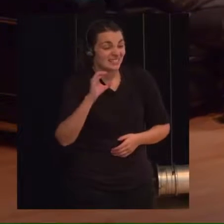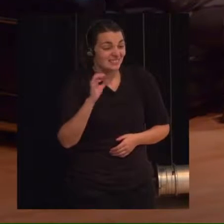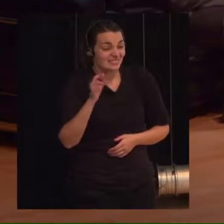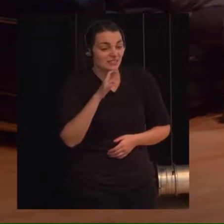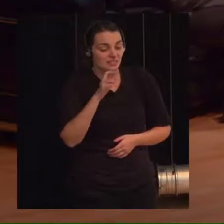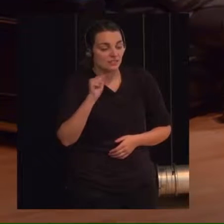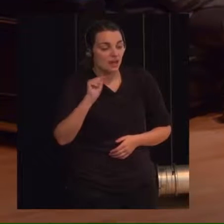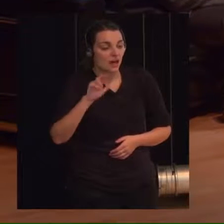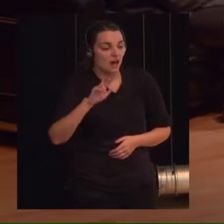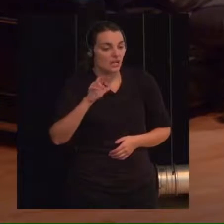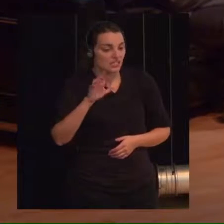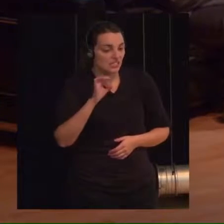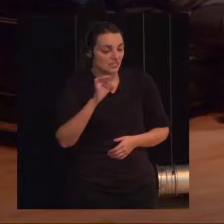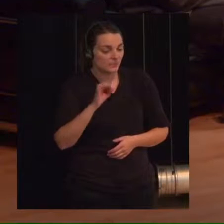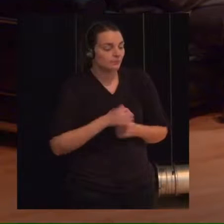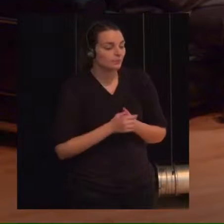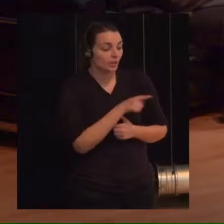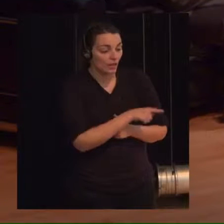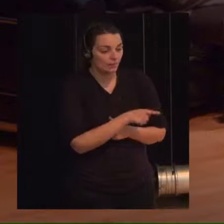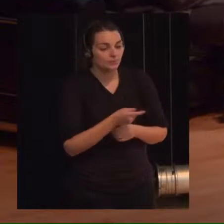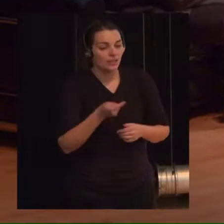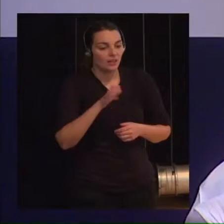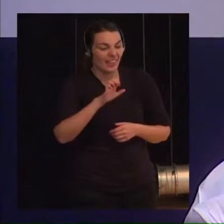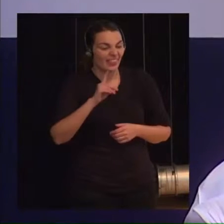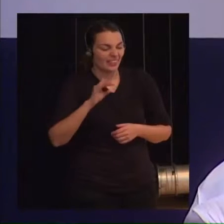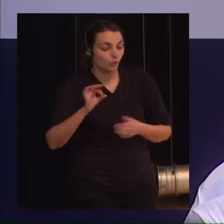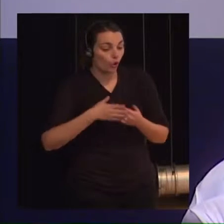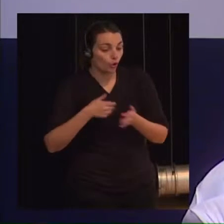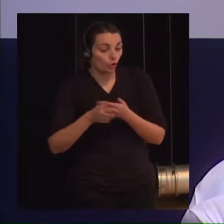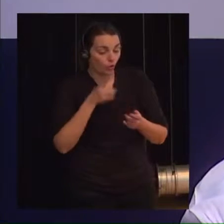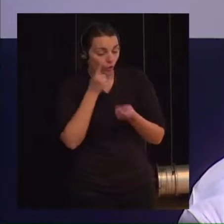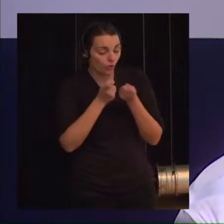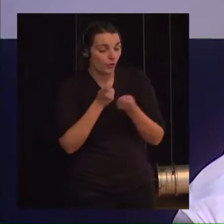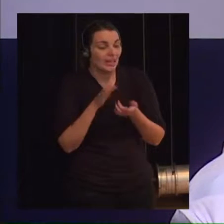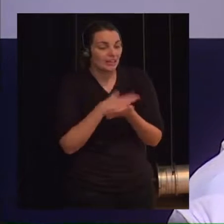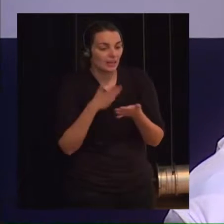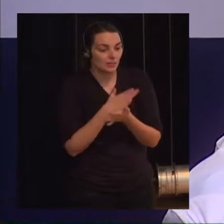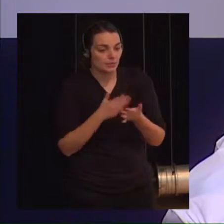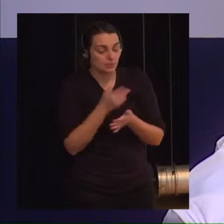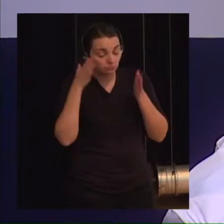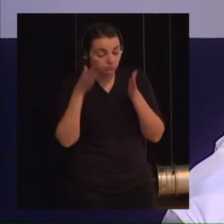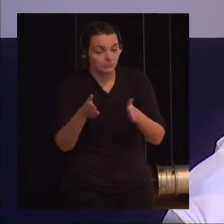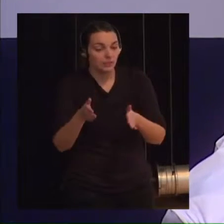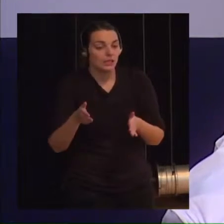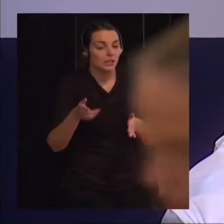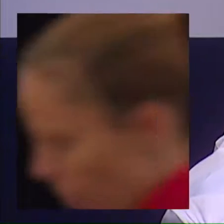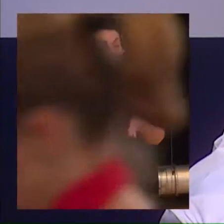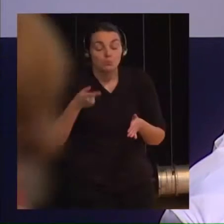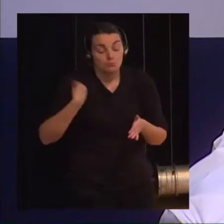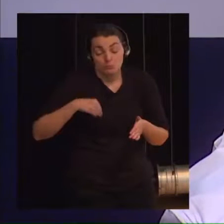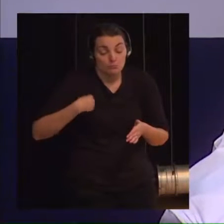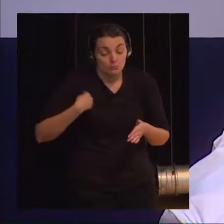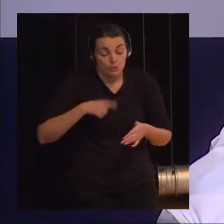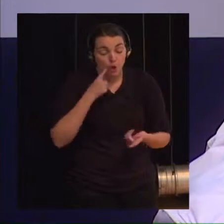es el editor de una revista que se llama The Alliance, que es una revista específicamente dedicada al tema del que estamos hablando, al